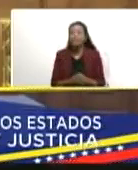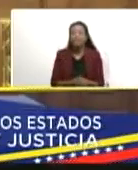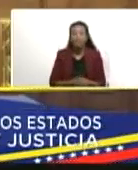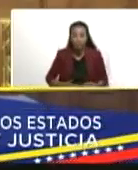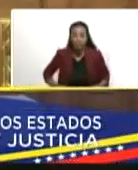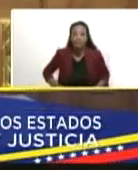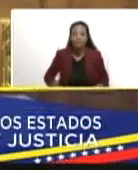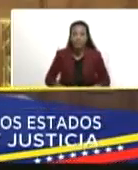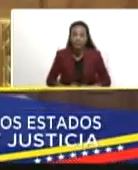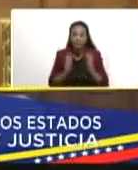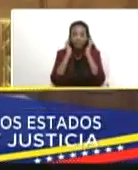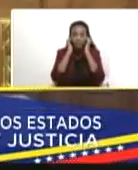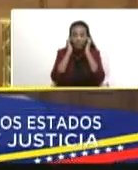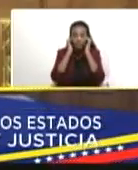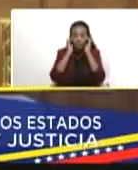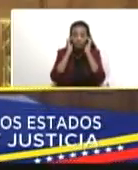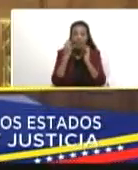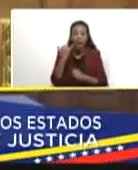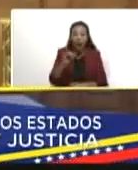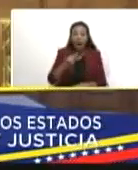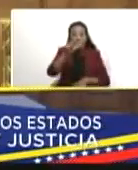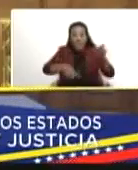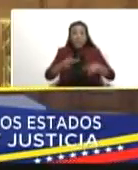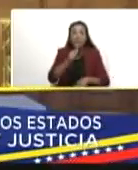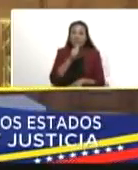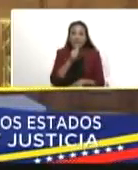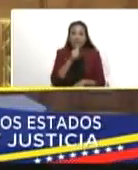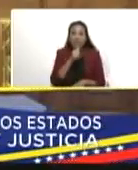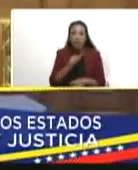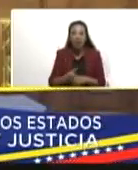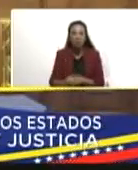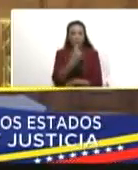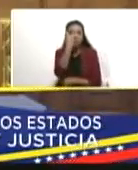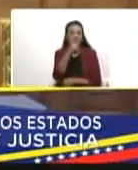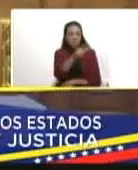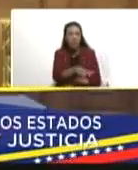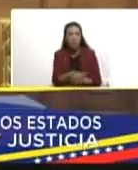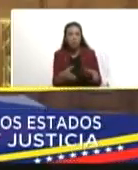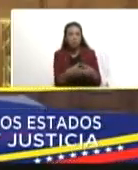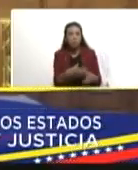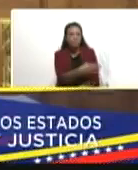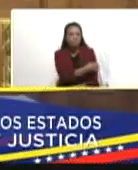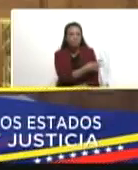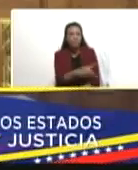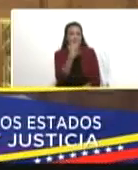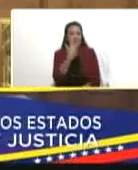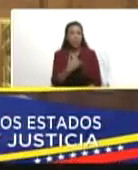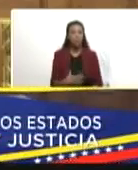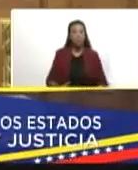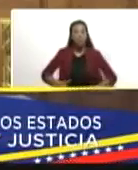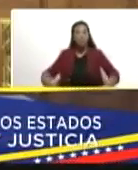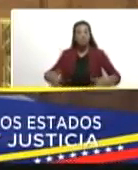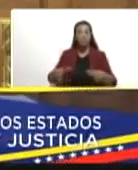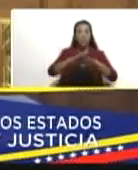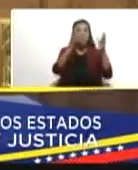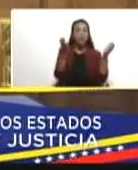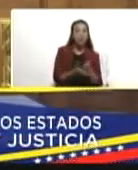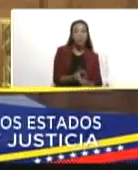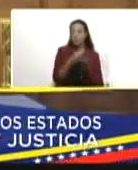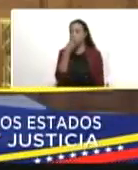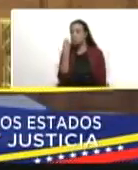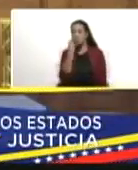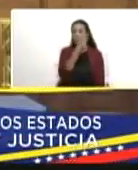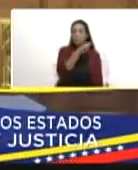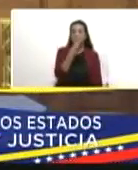ingreso hay quienes traidores que viven como millonarios en el